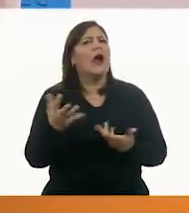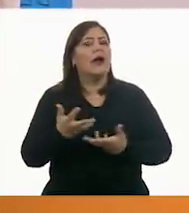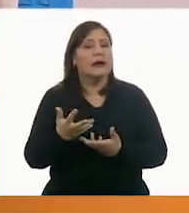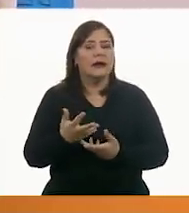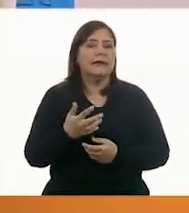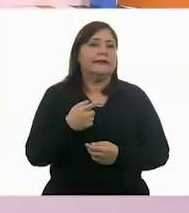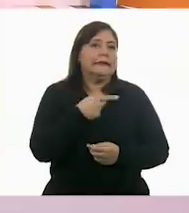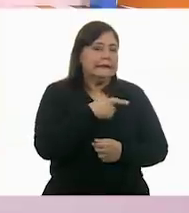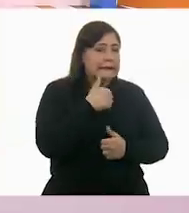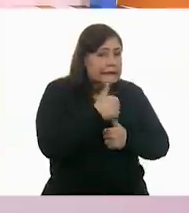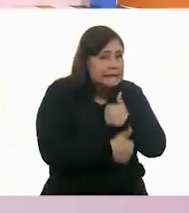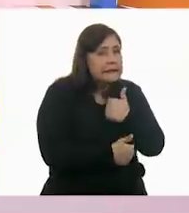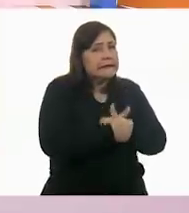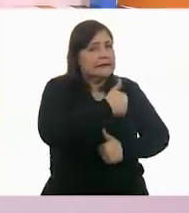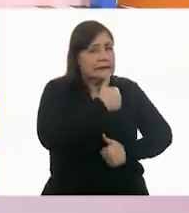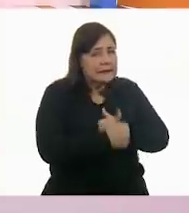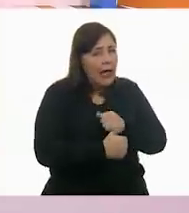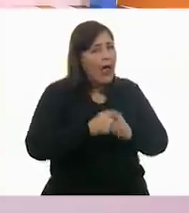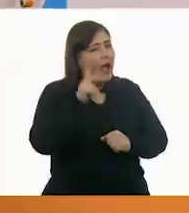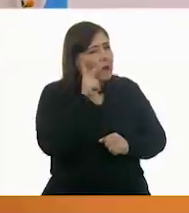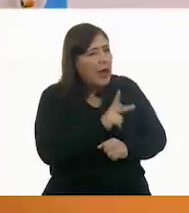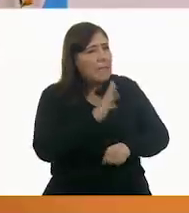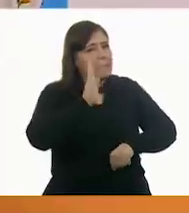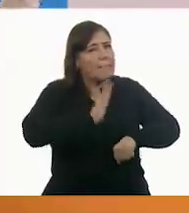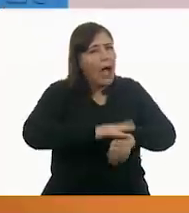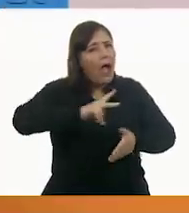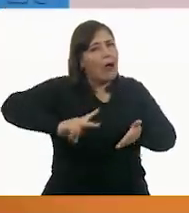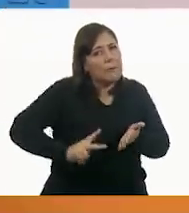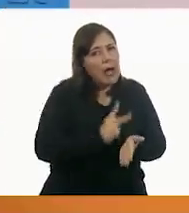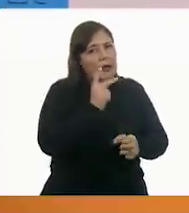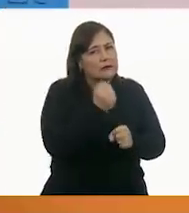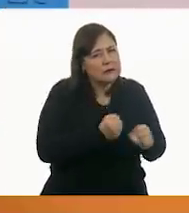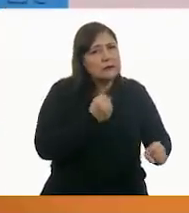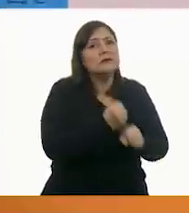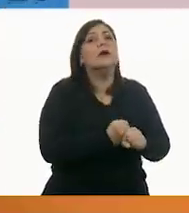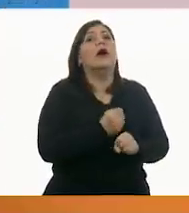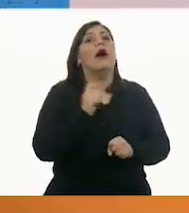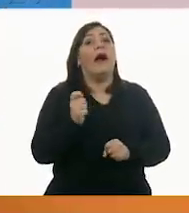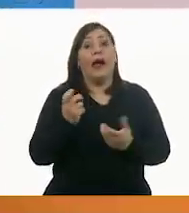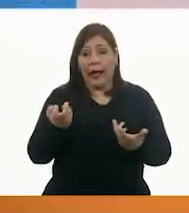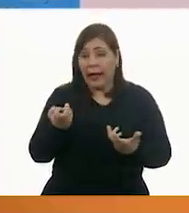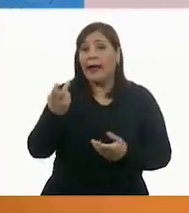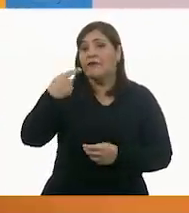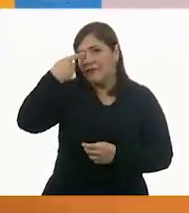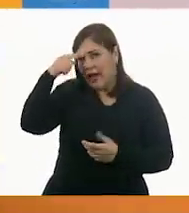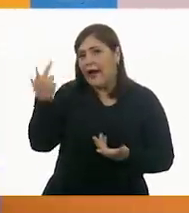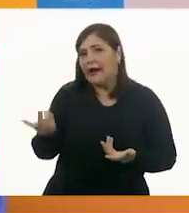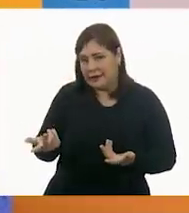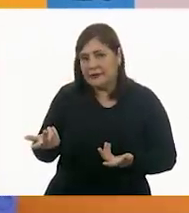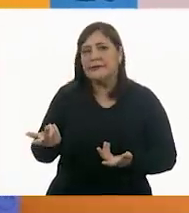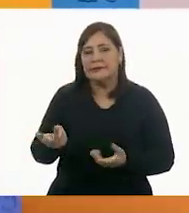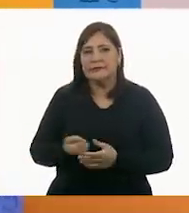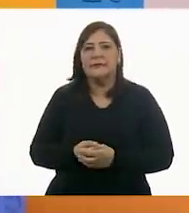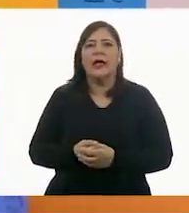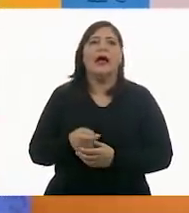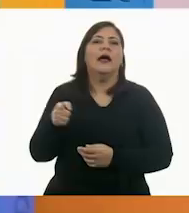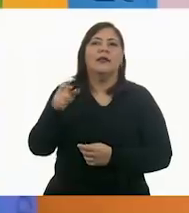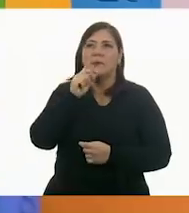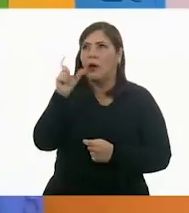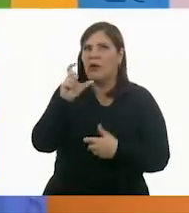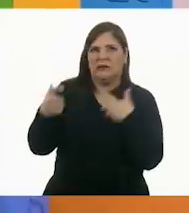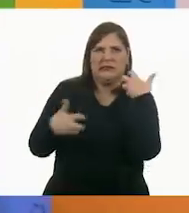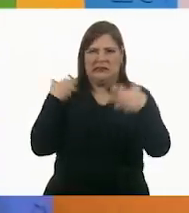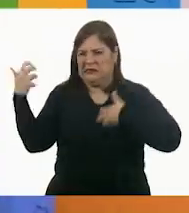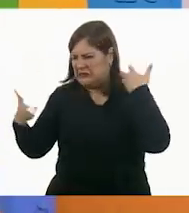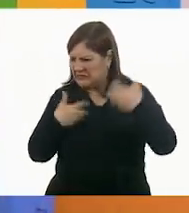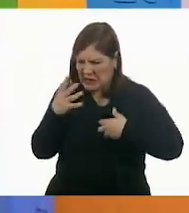intentó. Exactamente, así de fácil. Pero también dice que cuando ella se